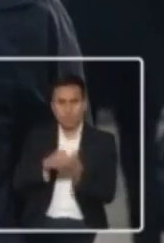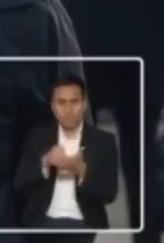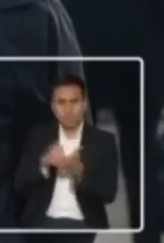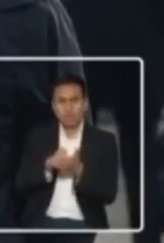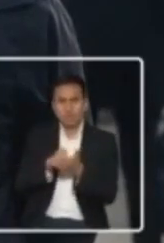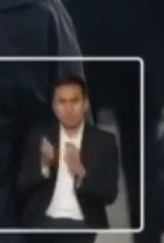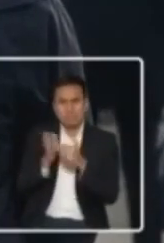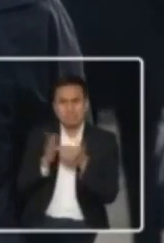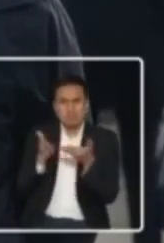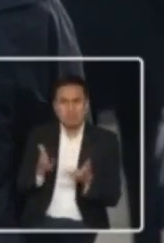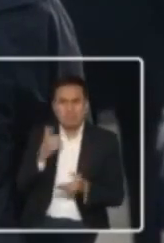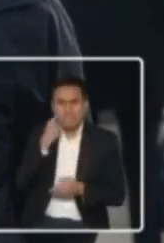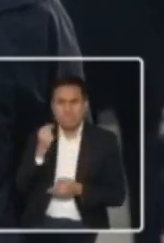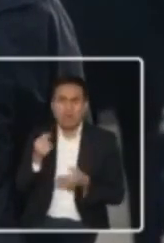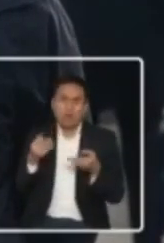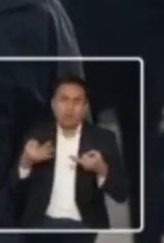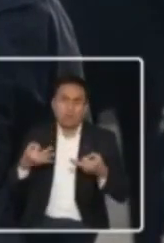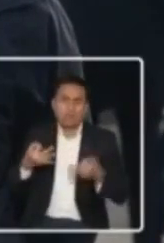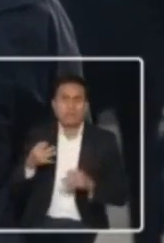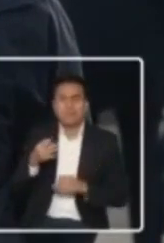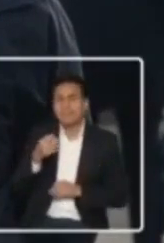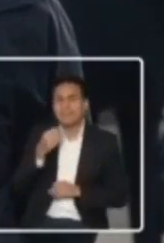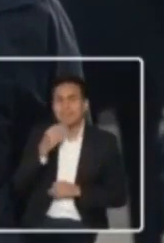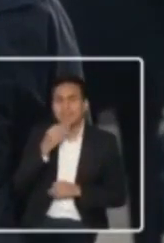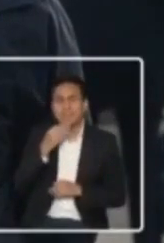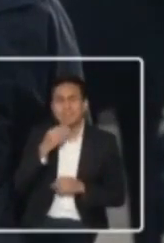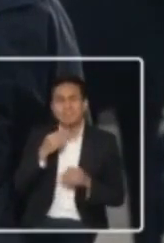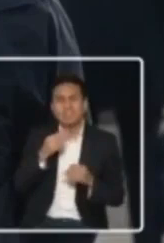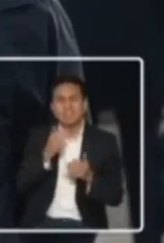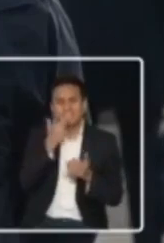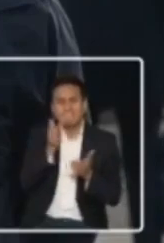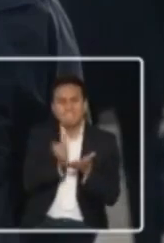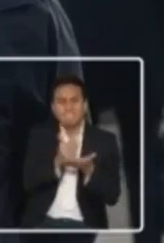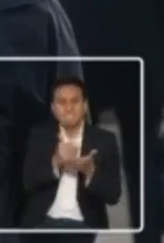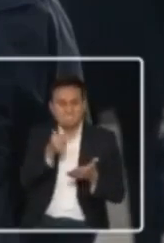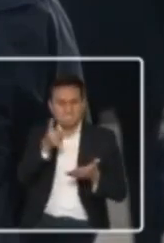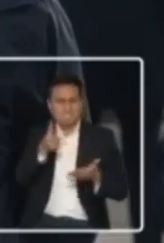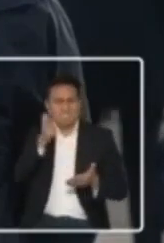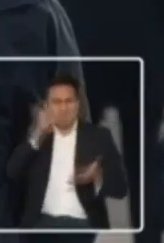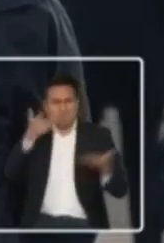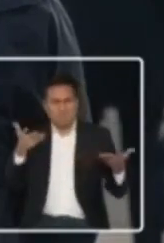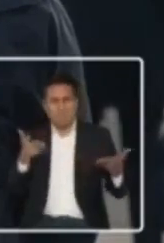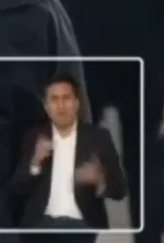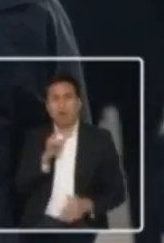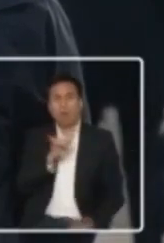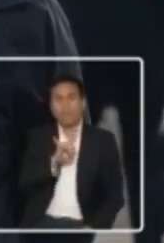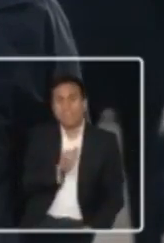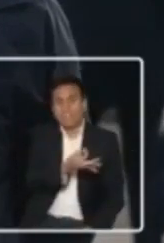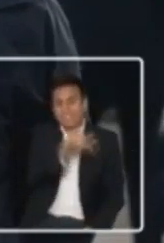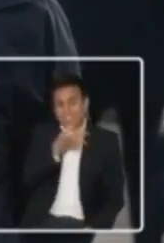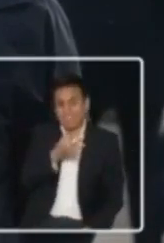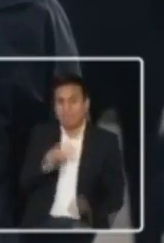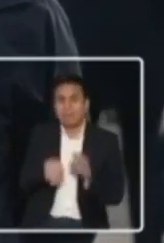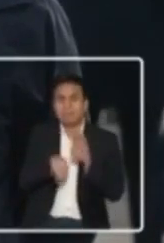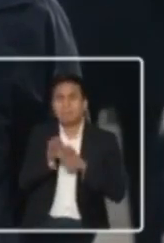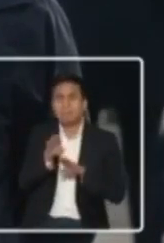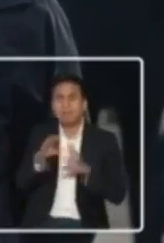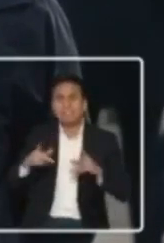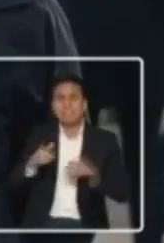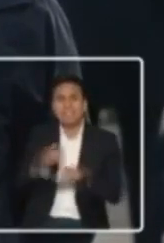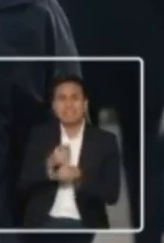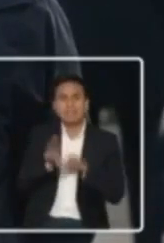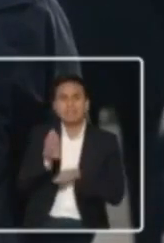sucedió el día de hoy, no solo contra lo de hoy efectivamente, pero contra el crimen organizado, la delincuencia. Desde la UDI dijeron que quieren más tanques y